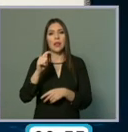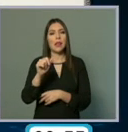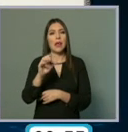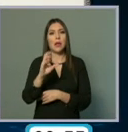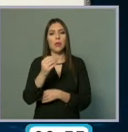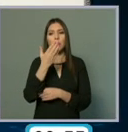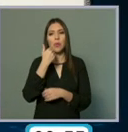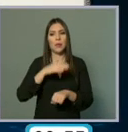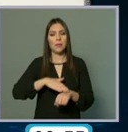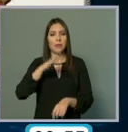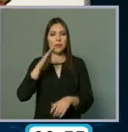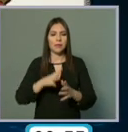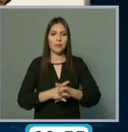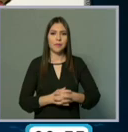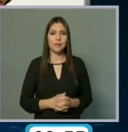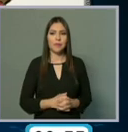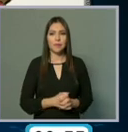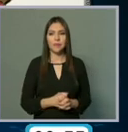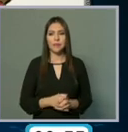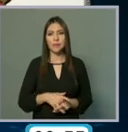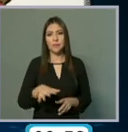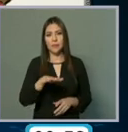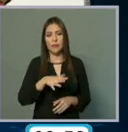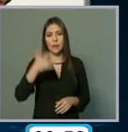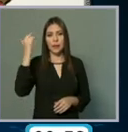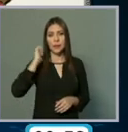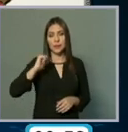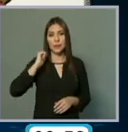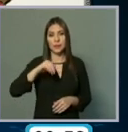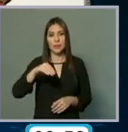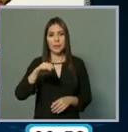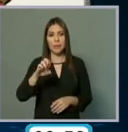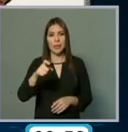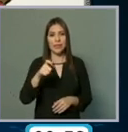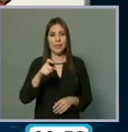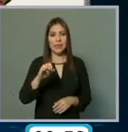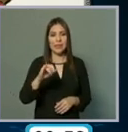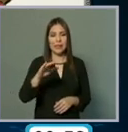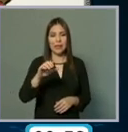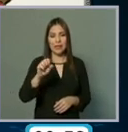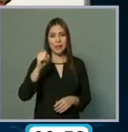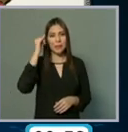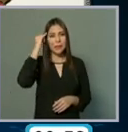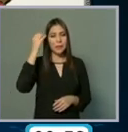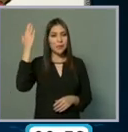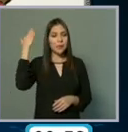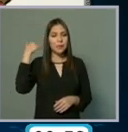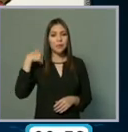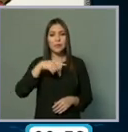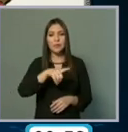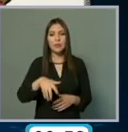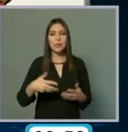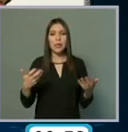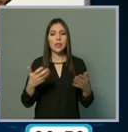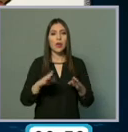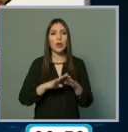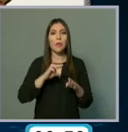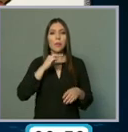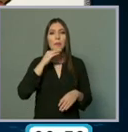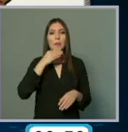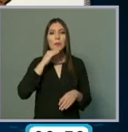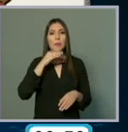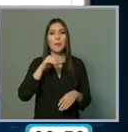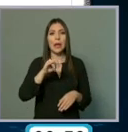palabra taco. Los mexicas hicieron del maíz pues, prácticamente un dios, ¿no? Así